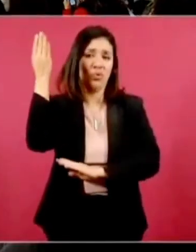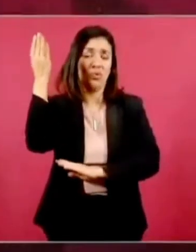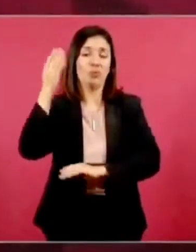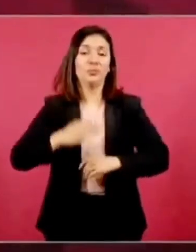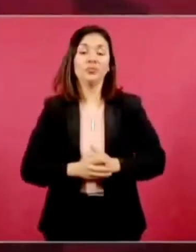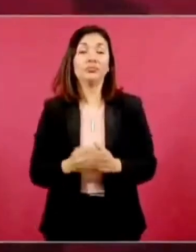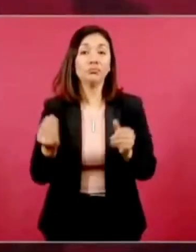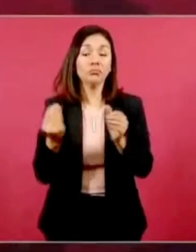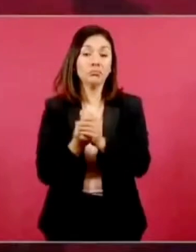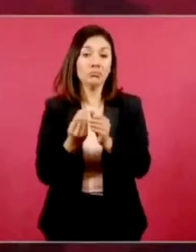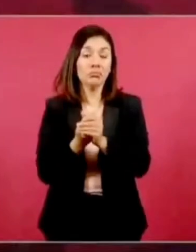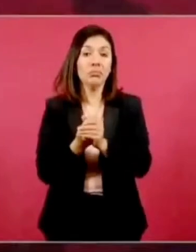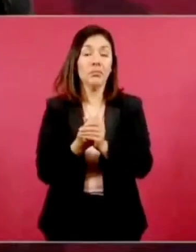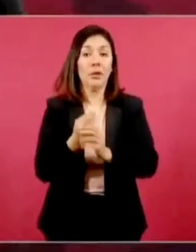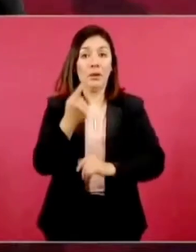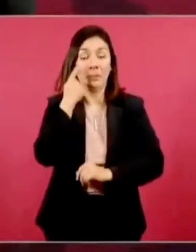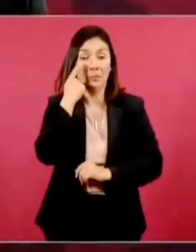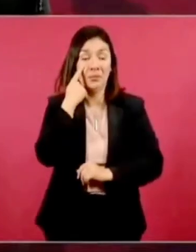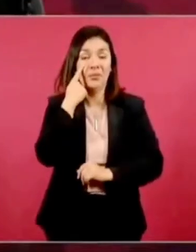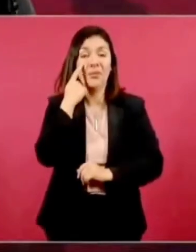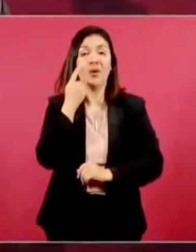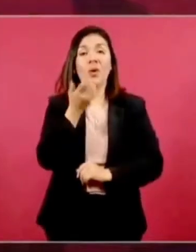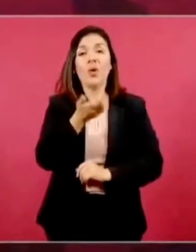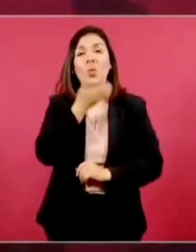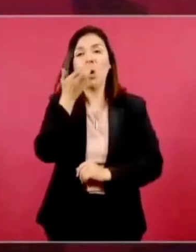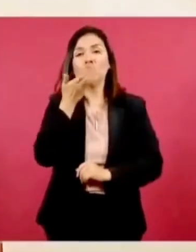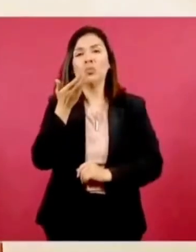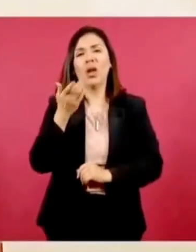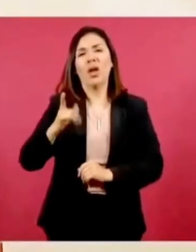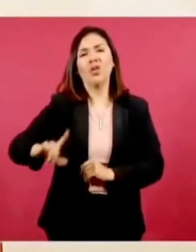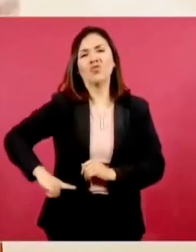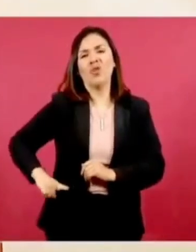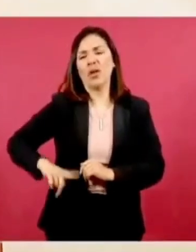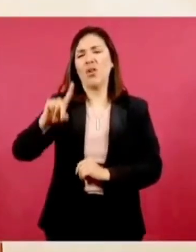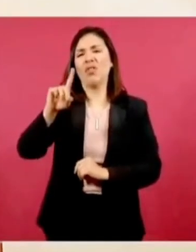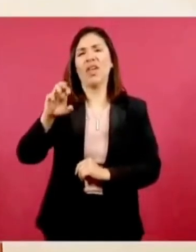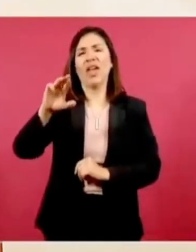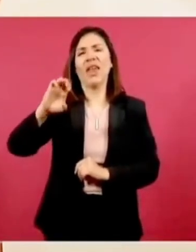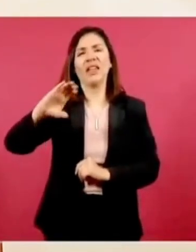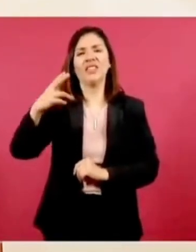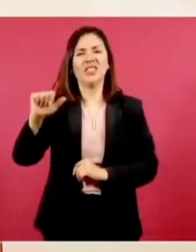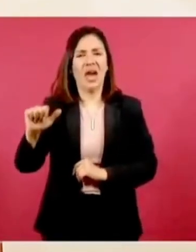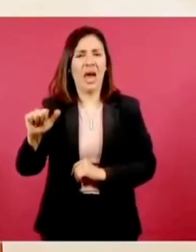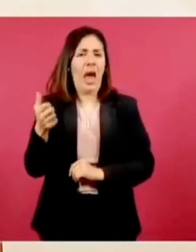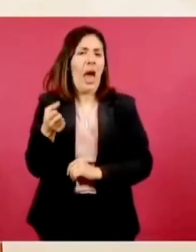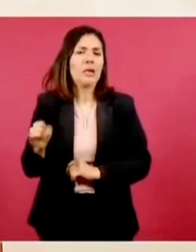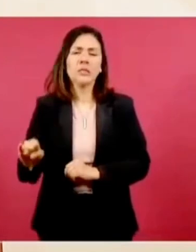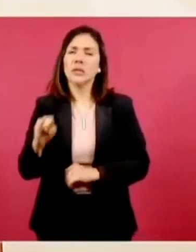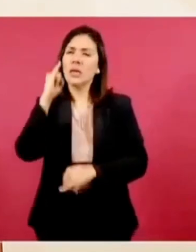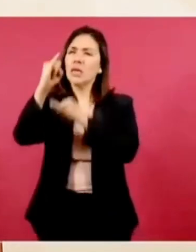derecha del bloque conservador, que es una internacional